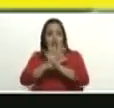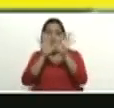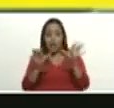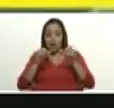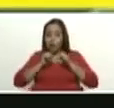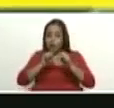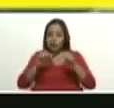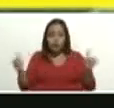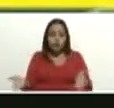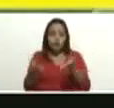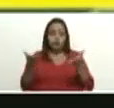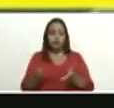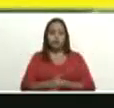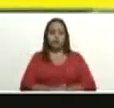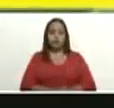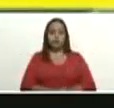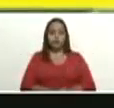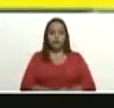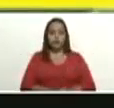vigentes.